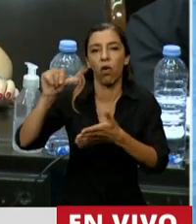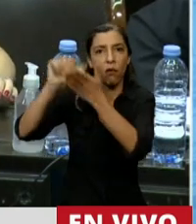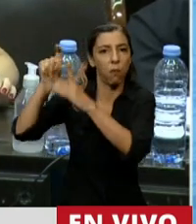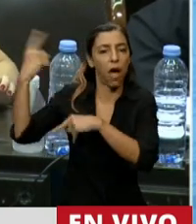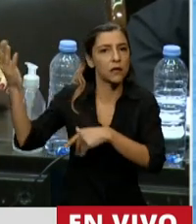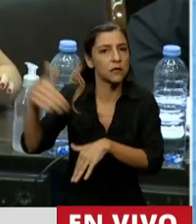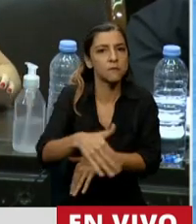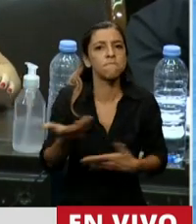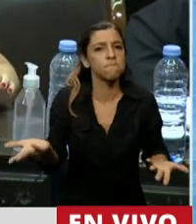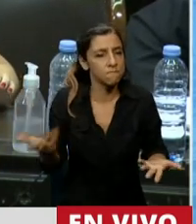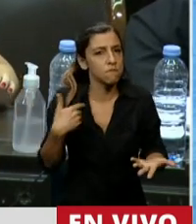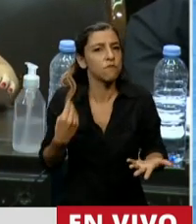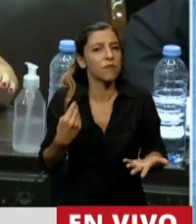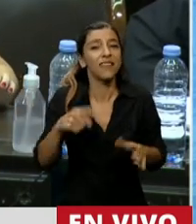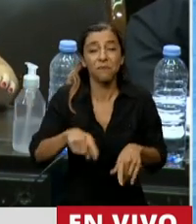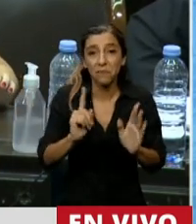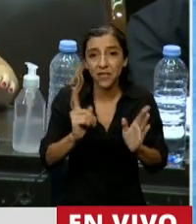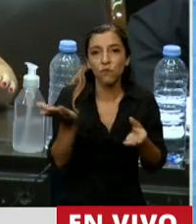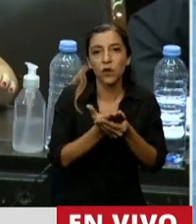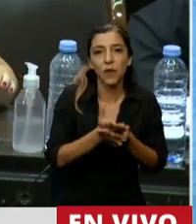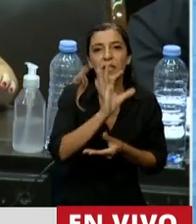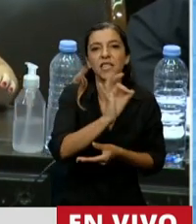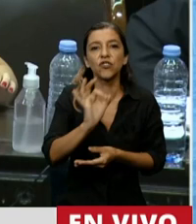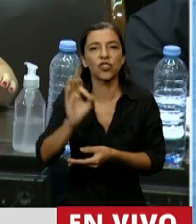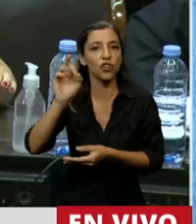está contenido en el expediente